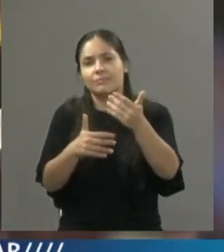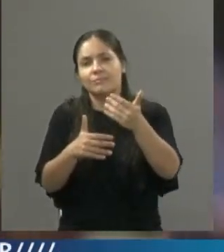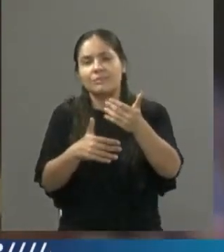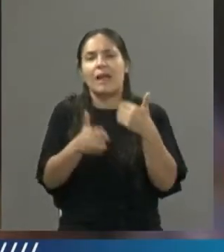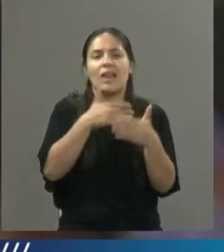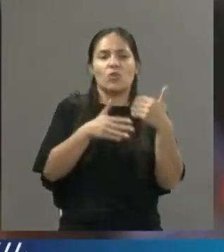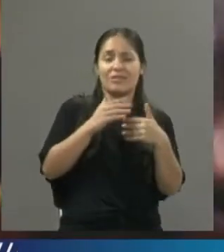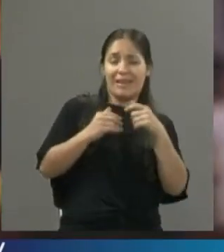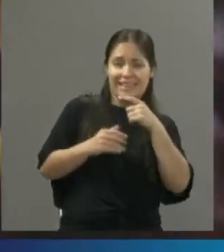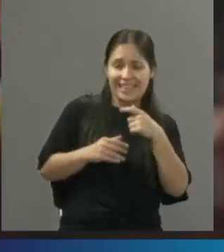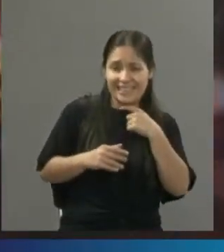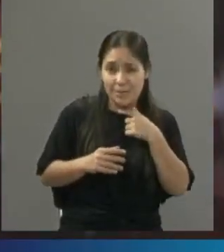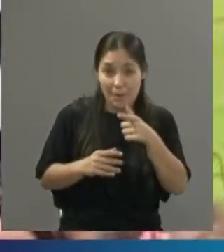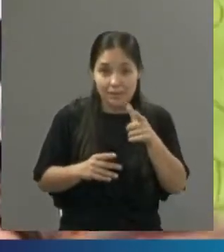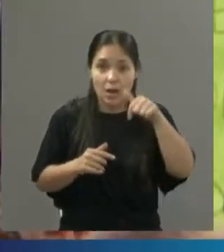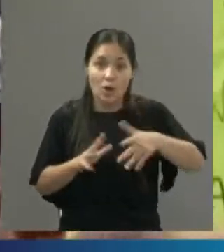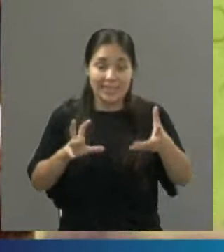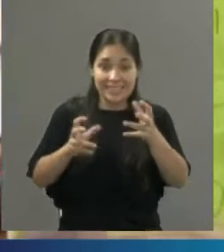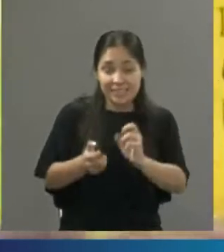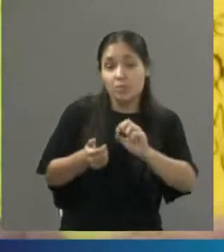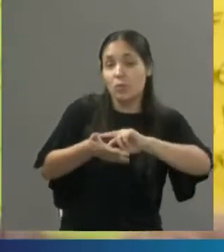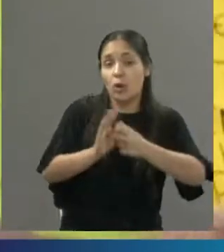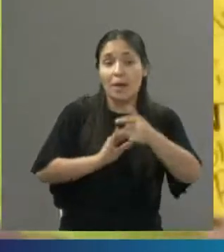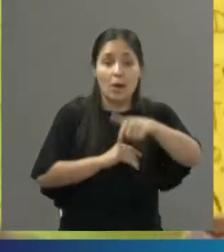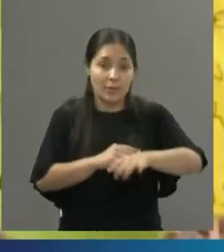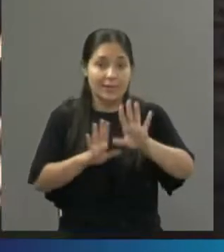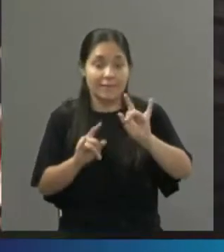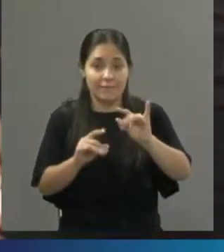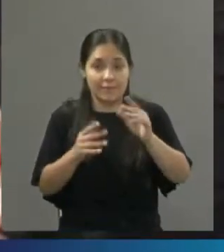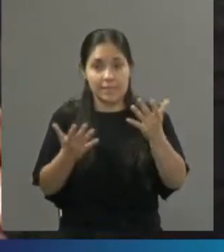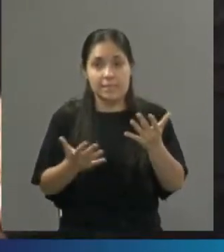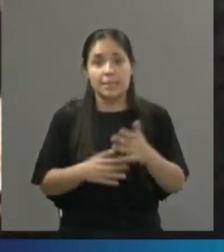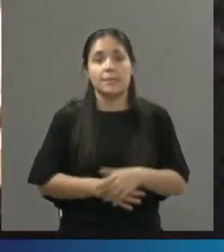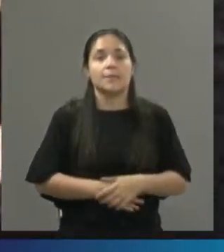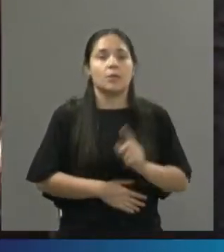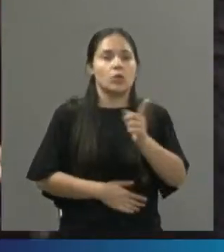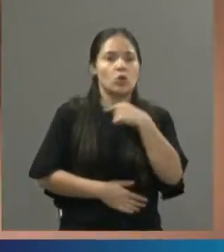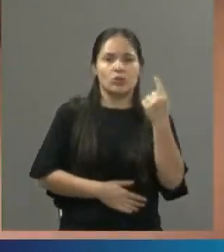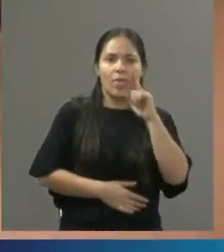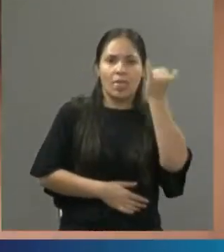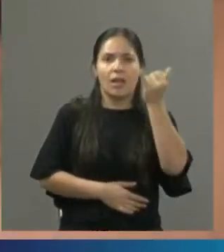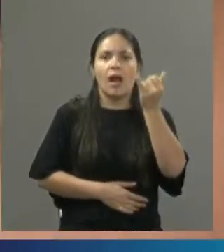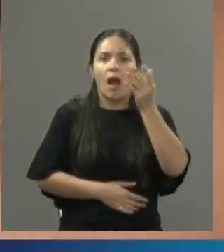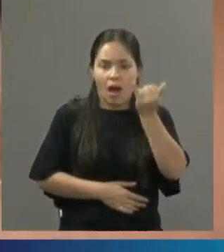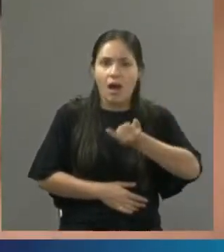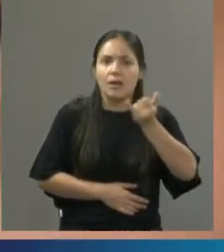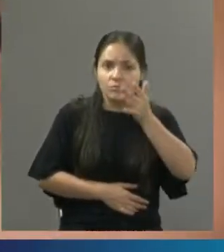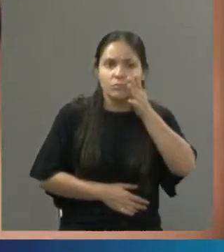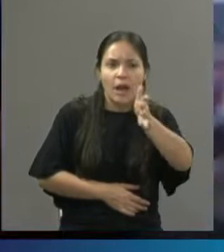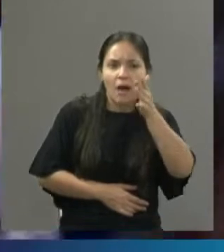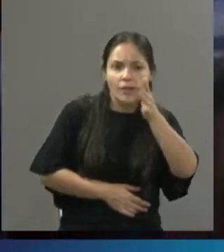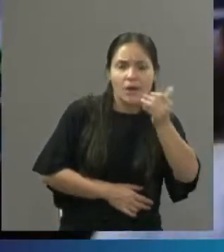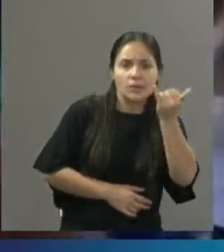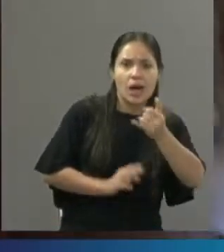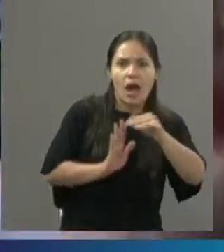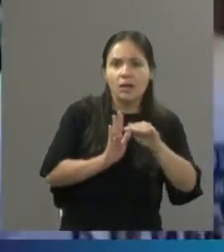de crisis y en estos momentos tan difíciles. Nosotros vemos un agravamiento de bastantes cosas y vemos que se